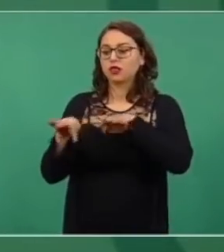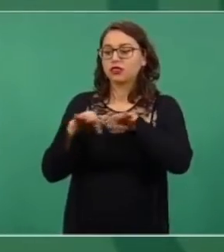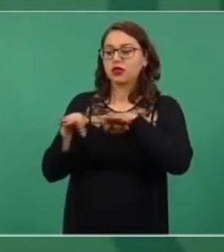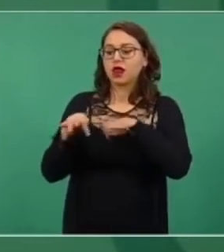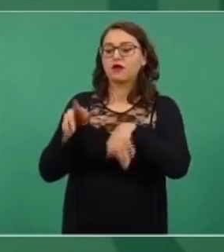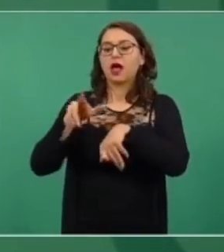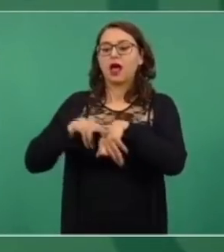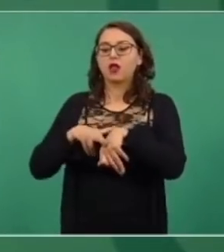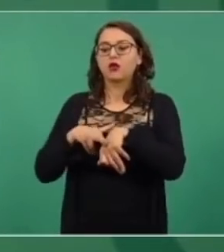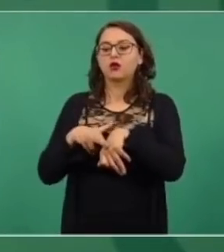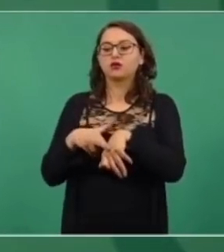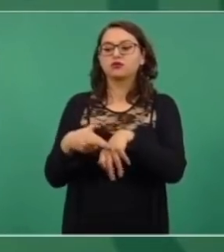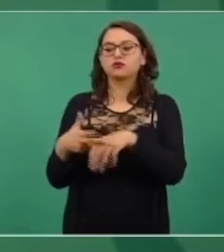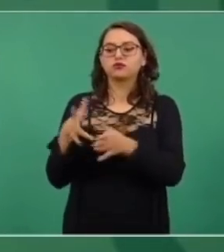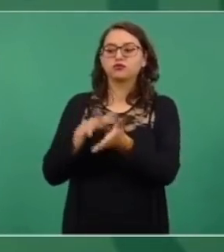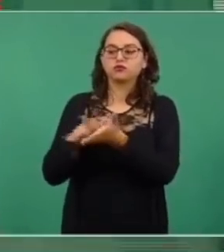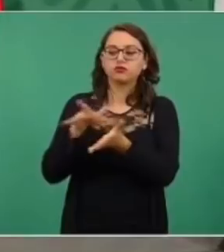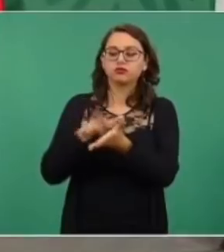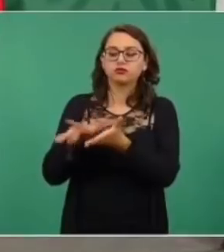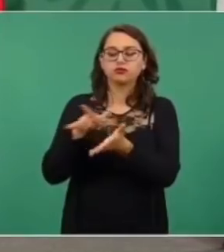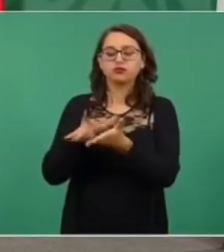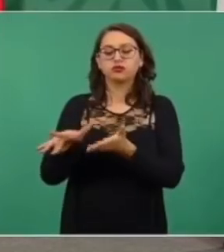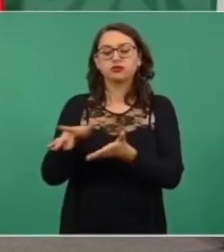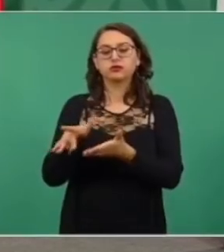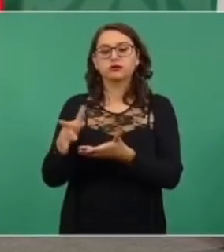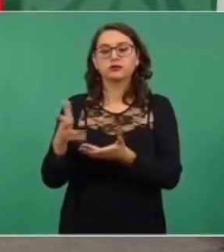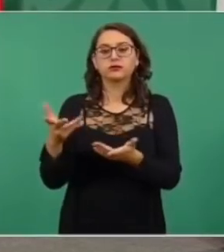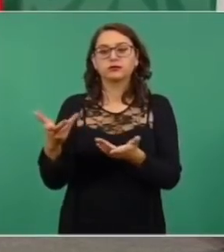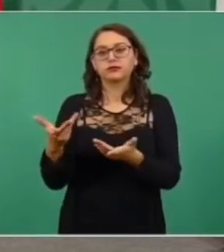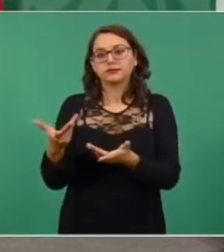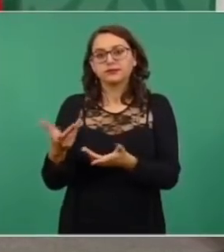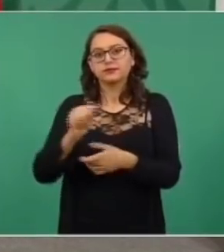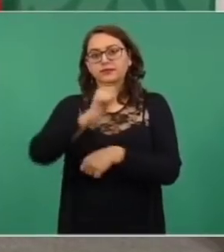sociedad con empresas extranjeras.